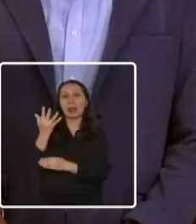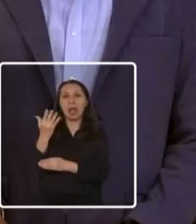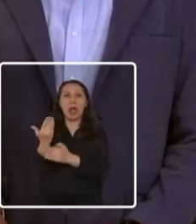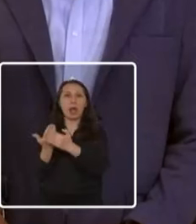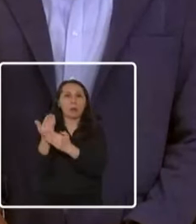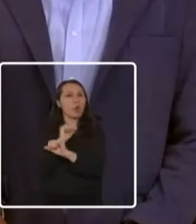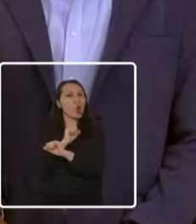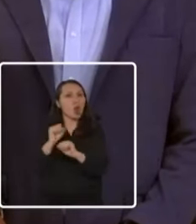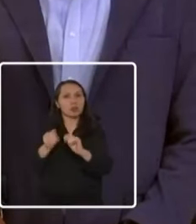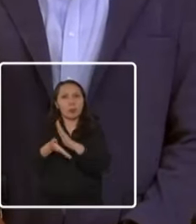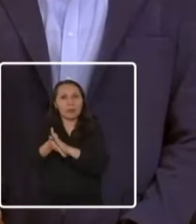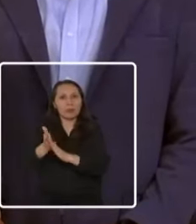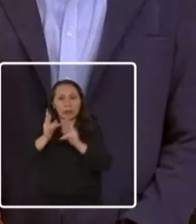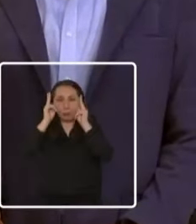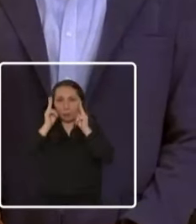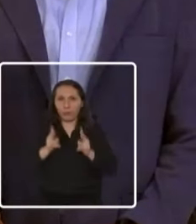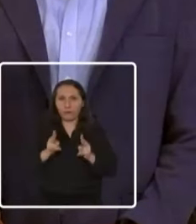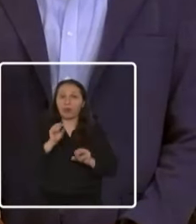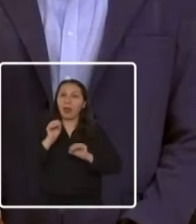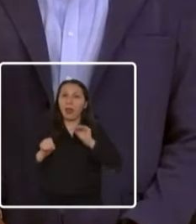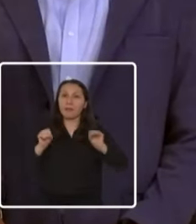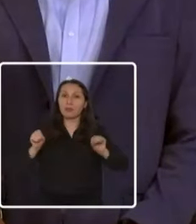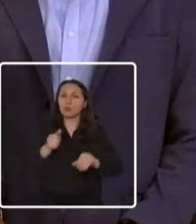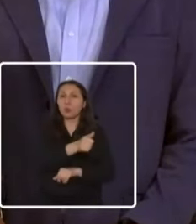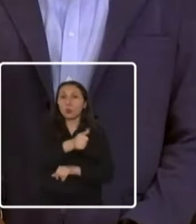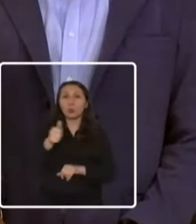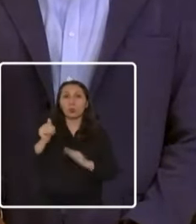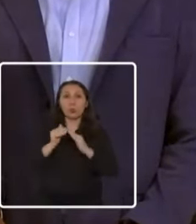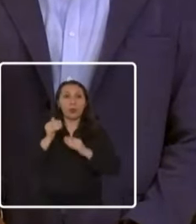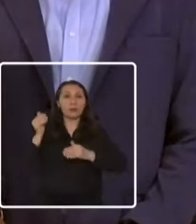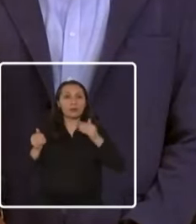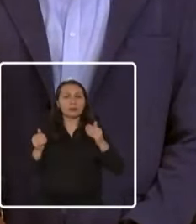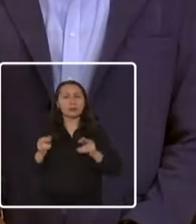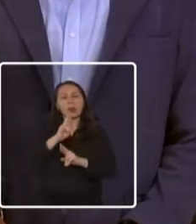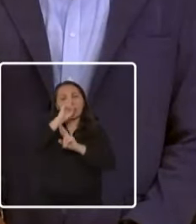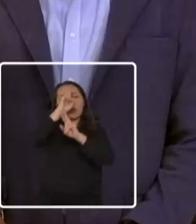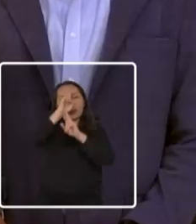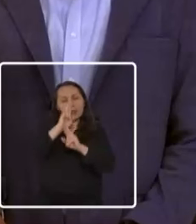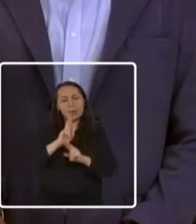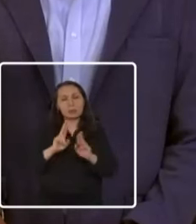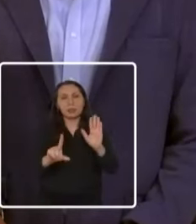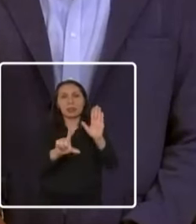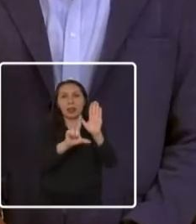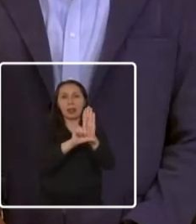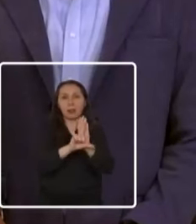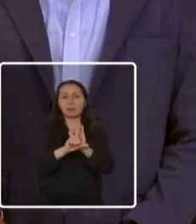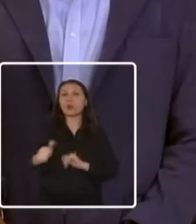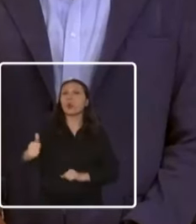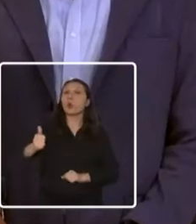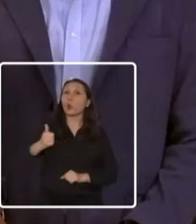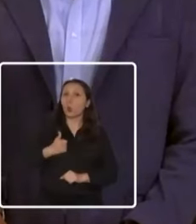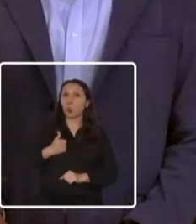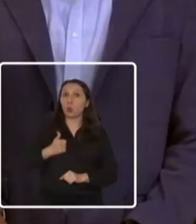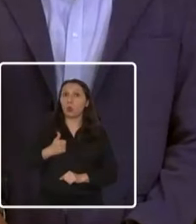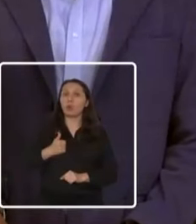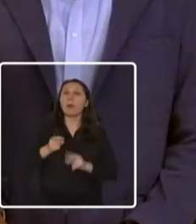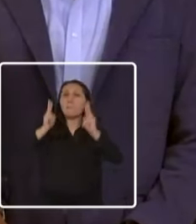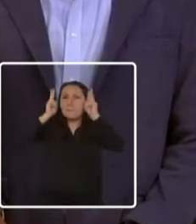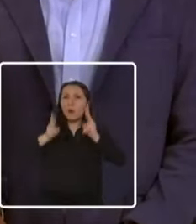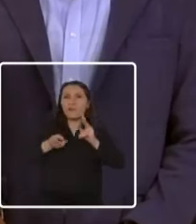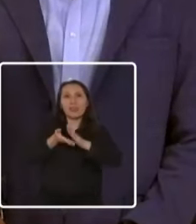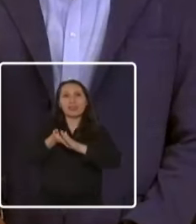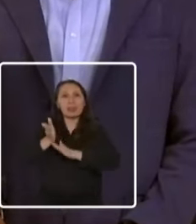de la mañana. Estamos llamando a todos y todas los vecinos a respetar la ley y cumplir con el